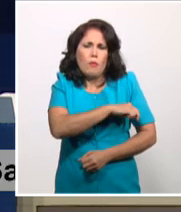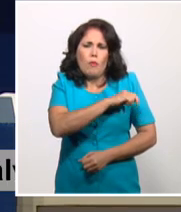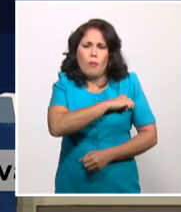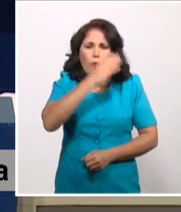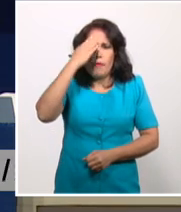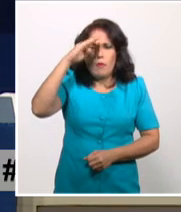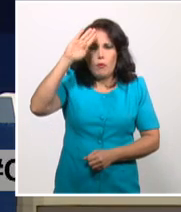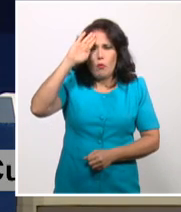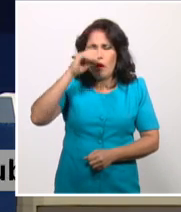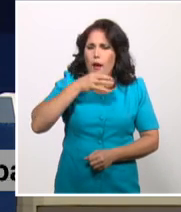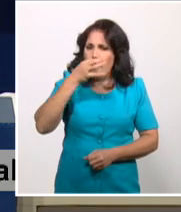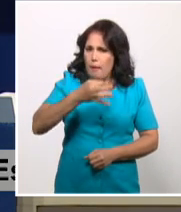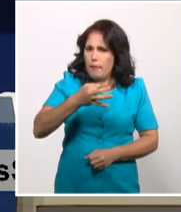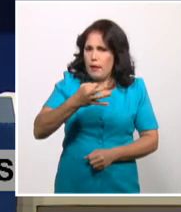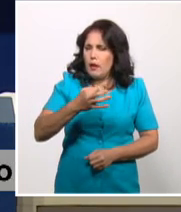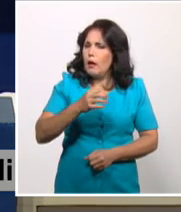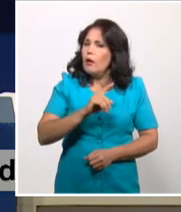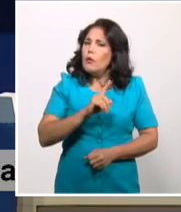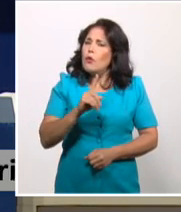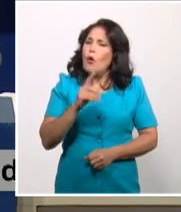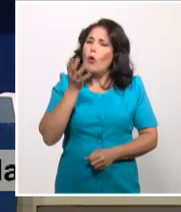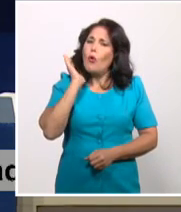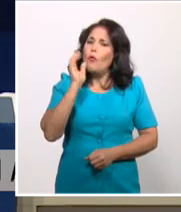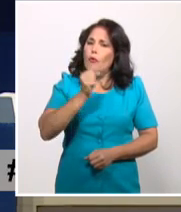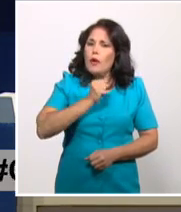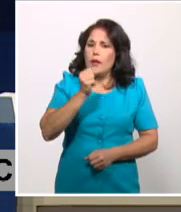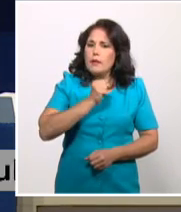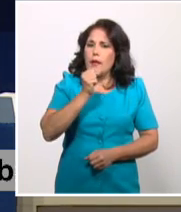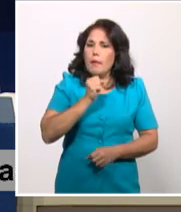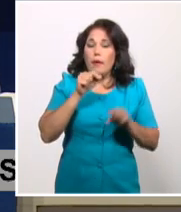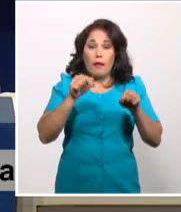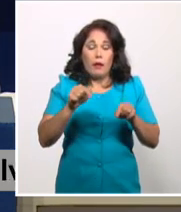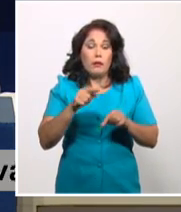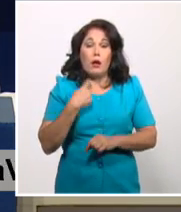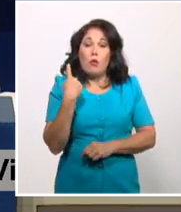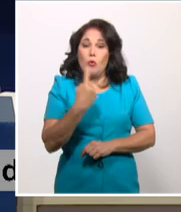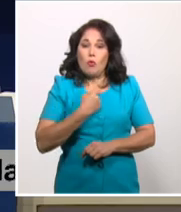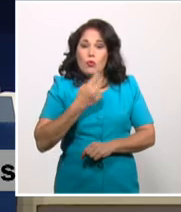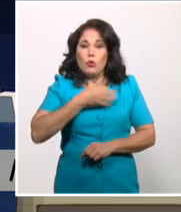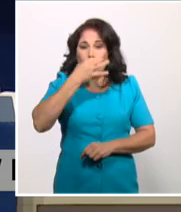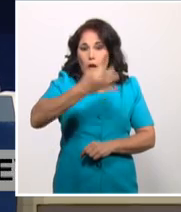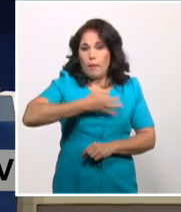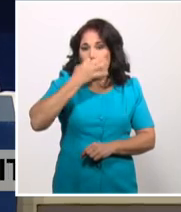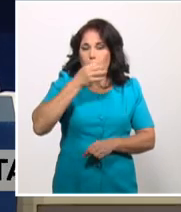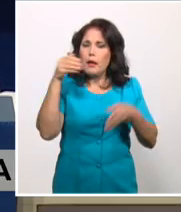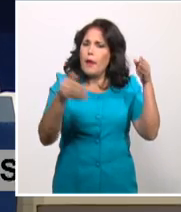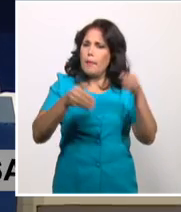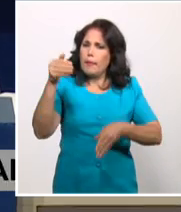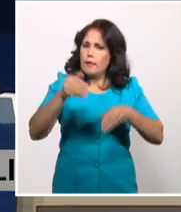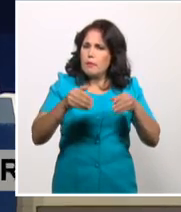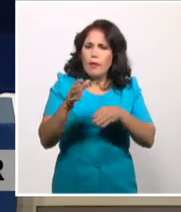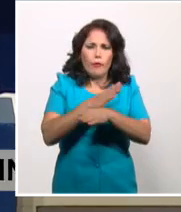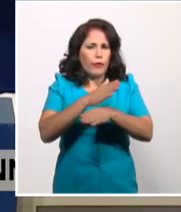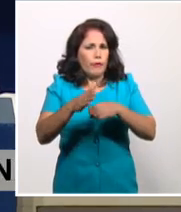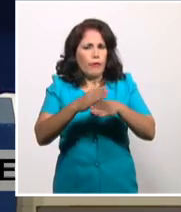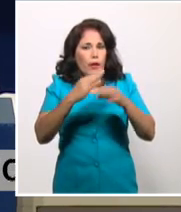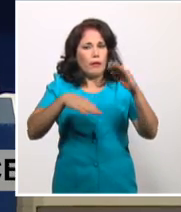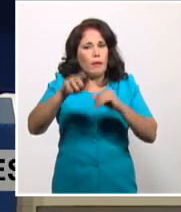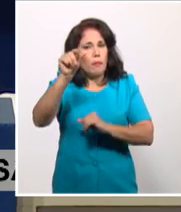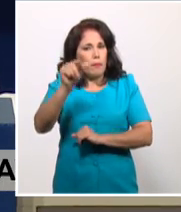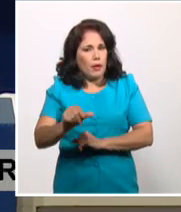y creo que no solo las conferencias de prensa en las cuales también ha participado oportunamente nuestro ministro de